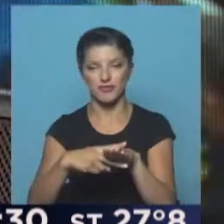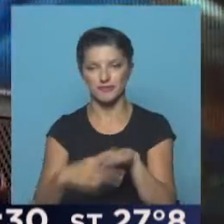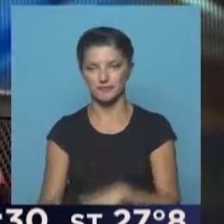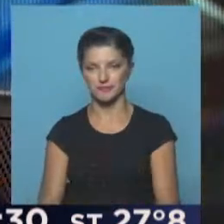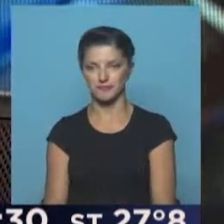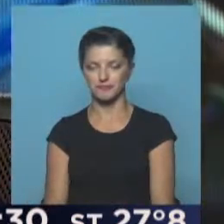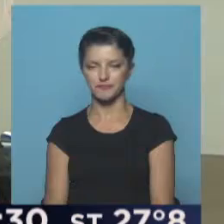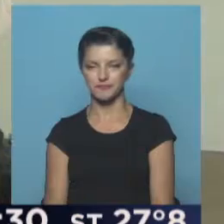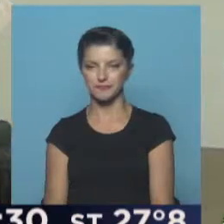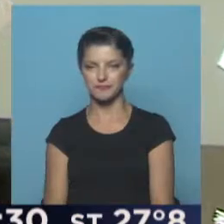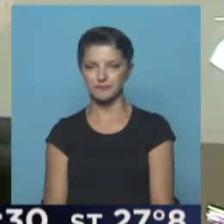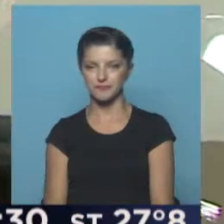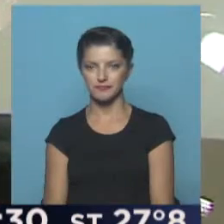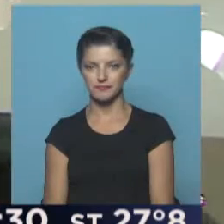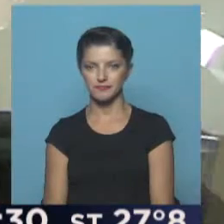corte.